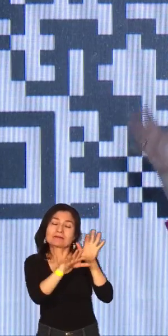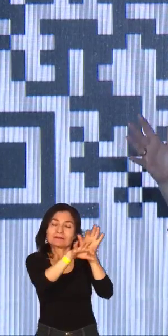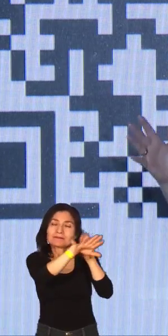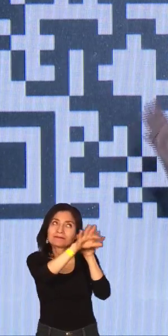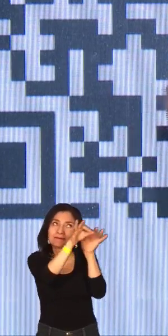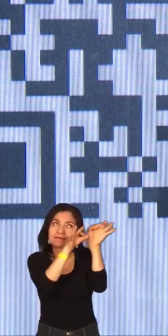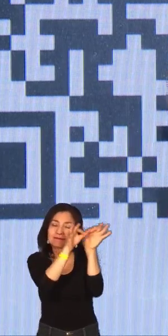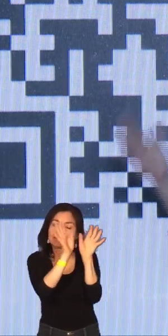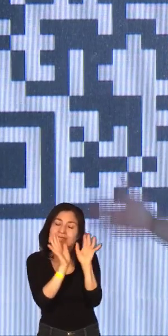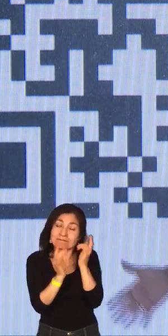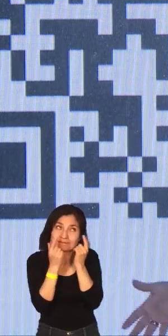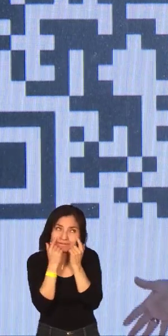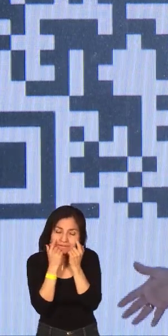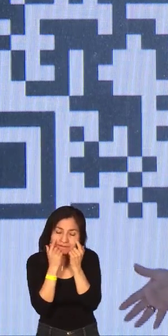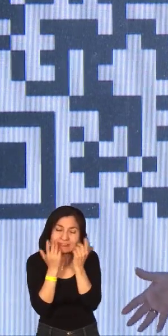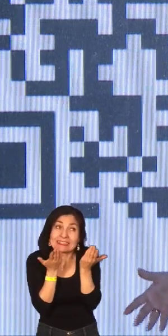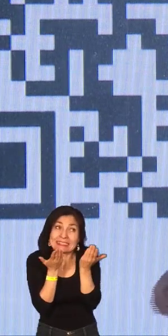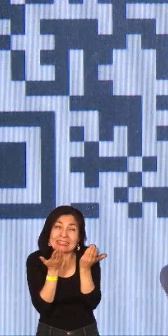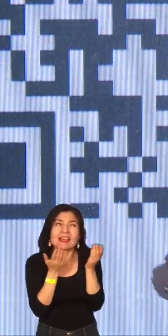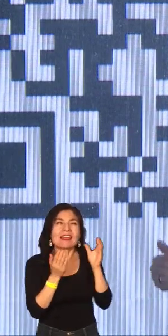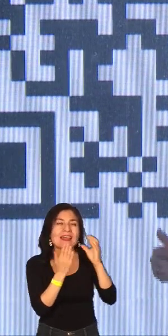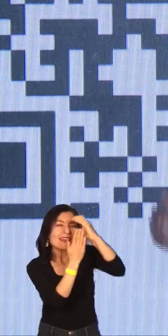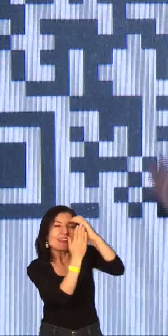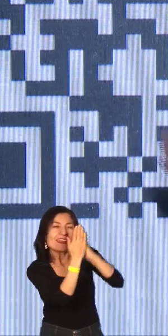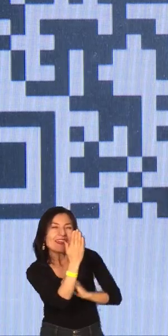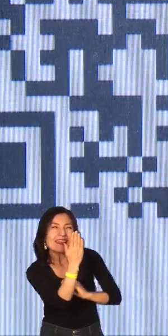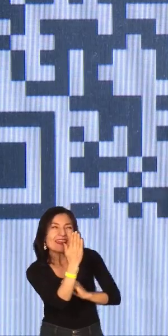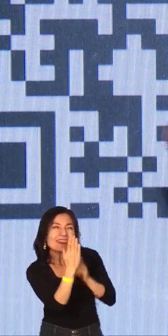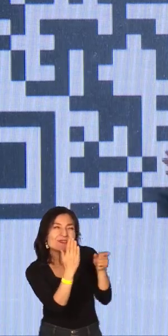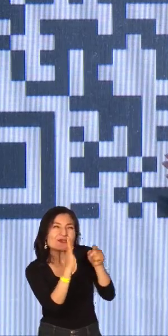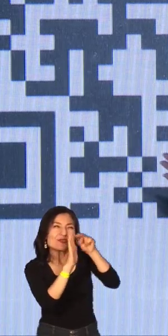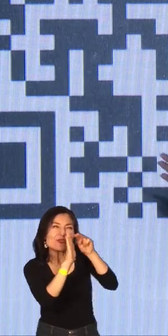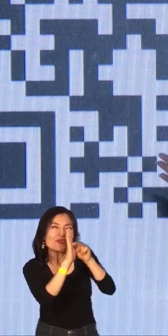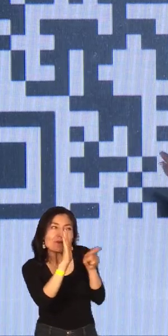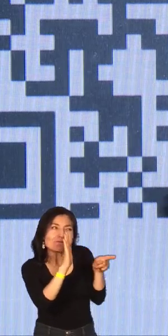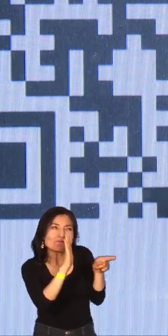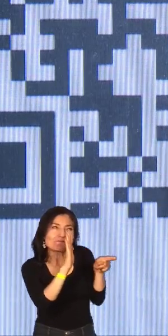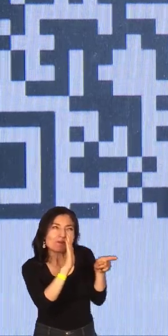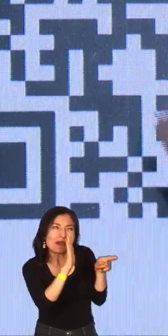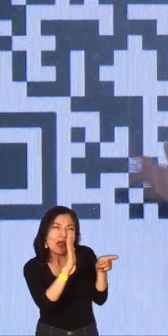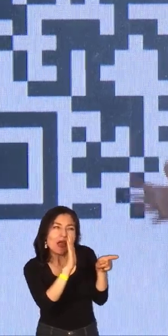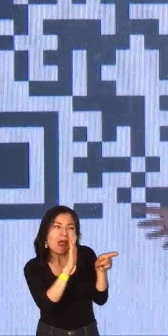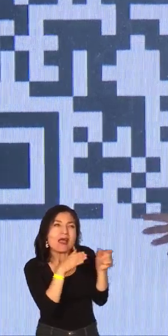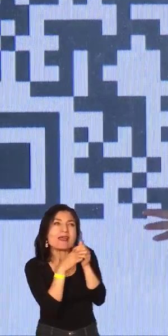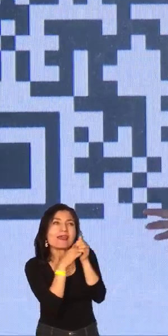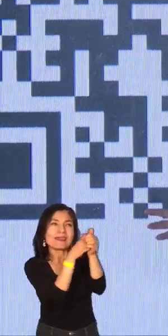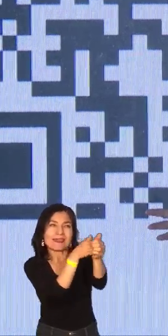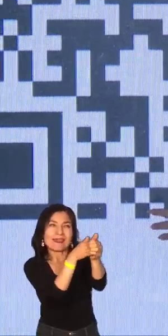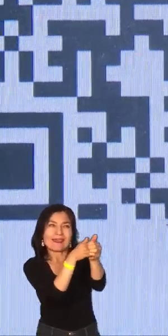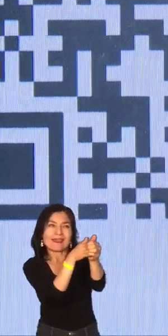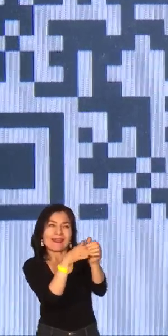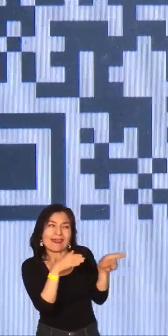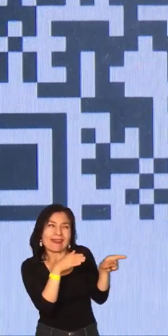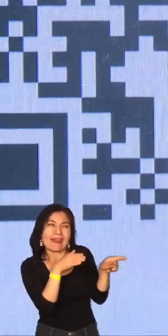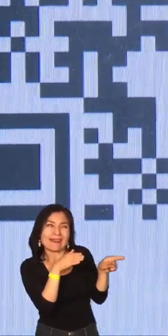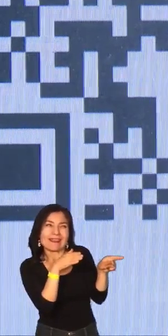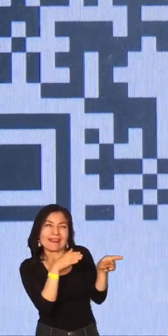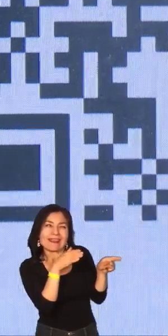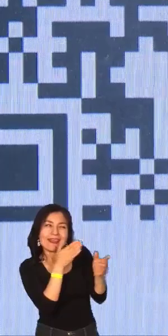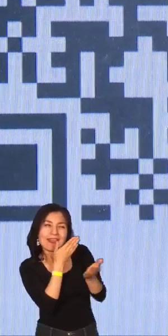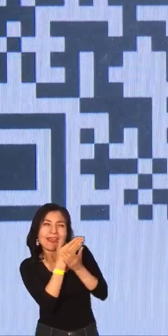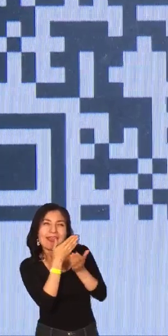vean, tomemos los criterios de certificación como una guía, ¿verdad?, como nuestra hoja de